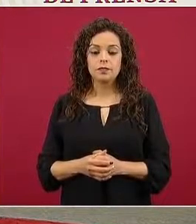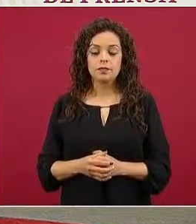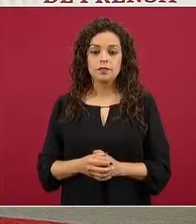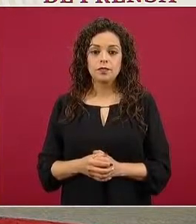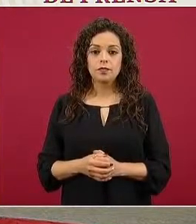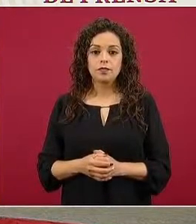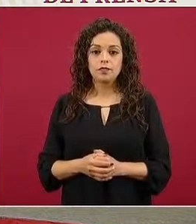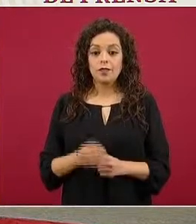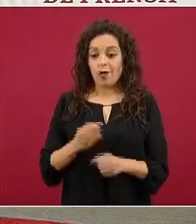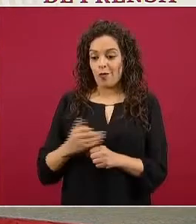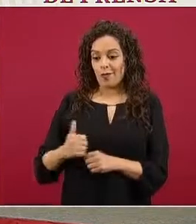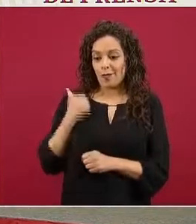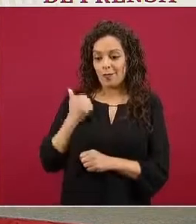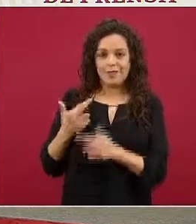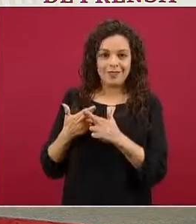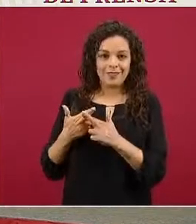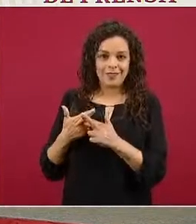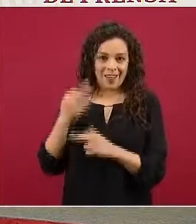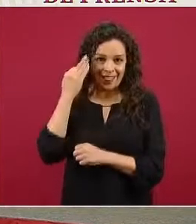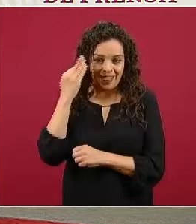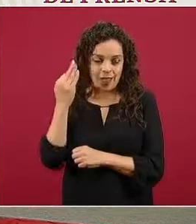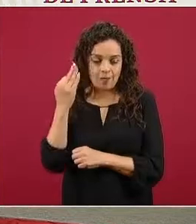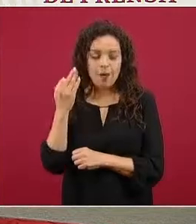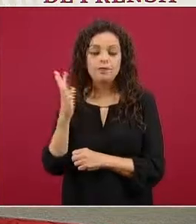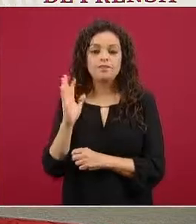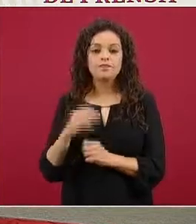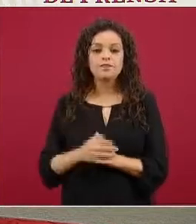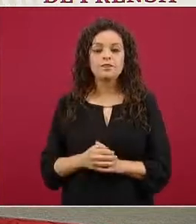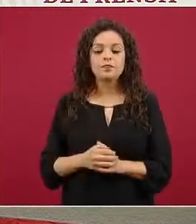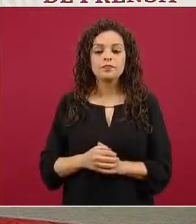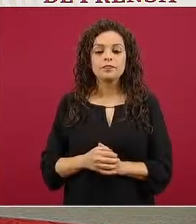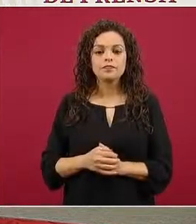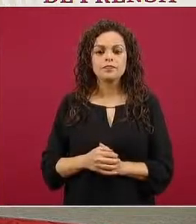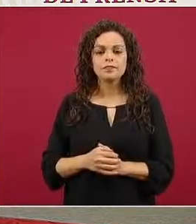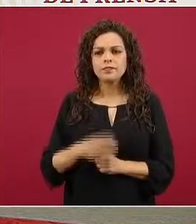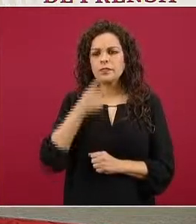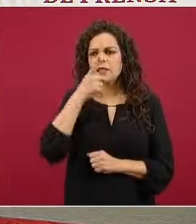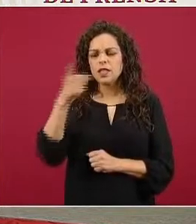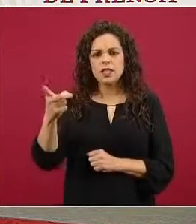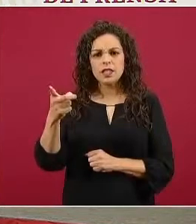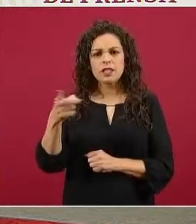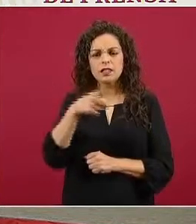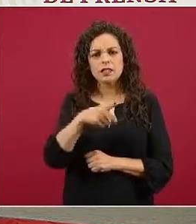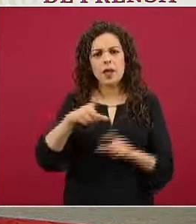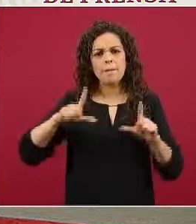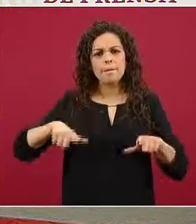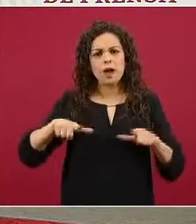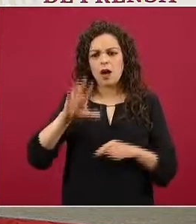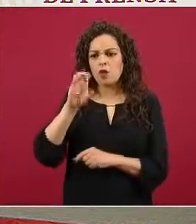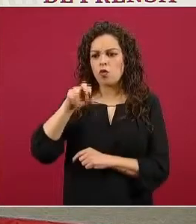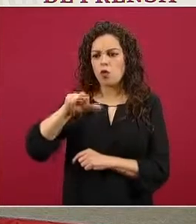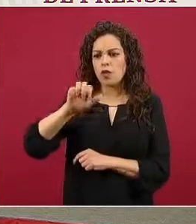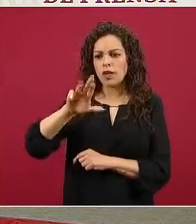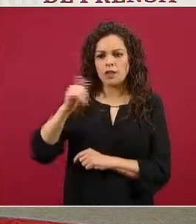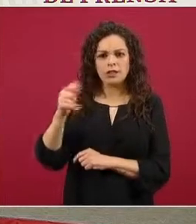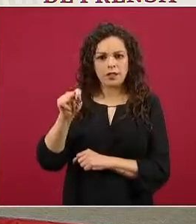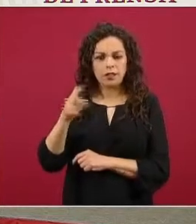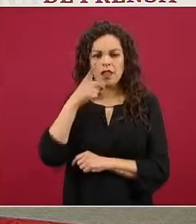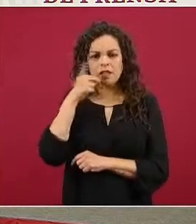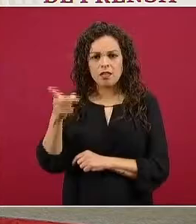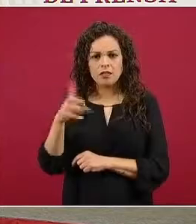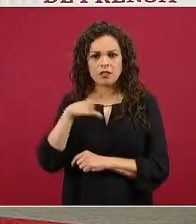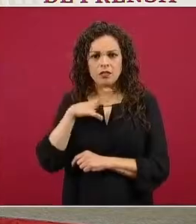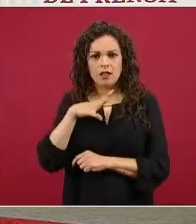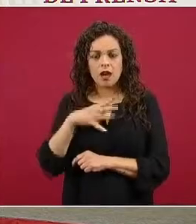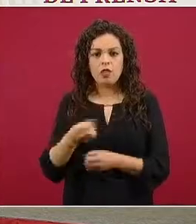Aprovechando el tiempo, nos comentan desde el público que la página del CONACYT, donde se presenta el mapa de incidencia de casos,